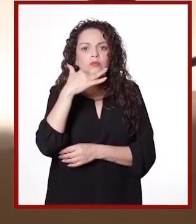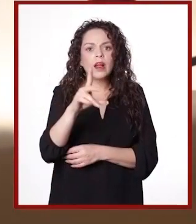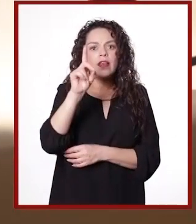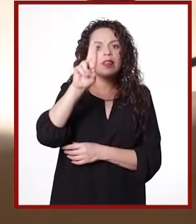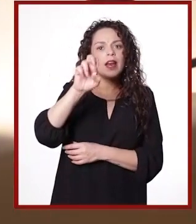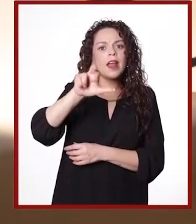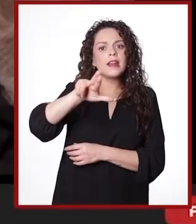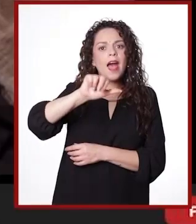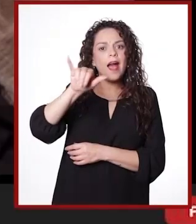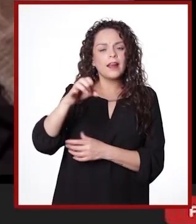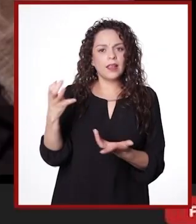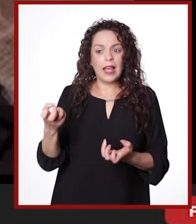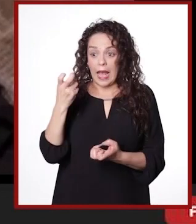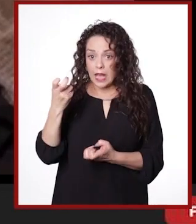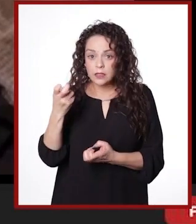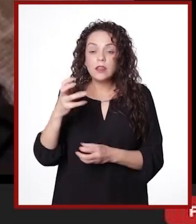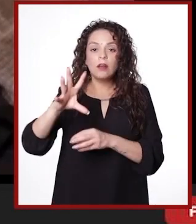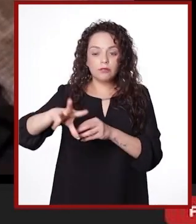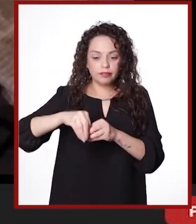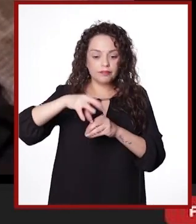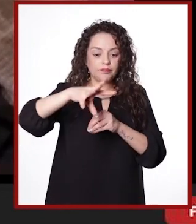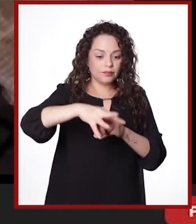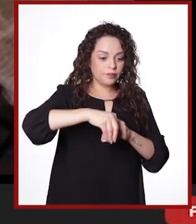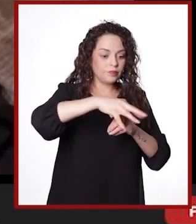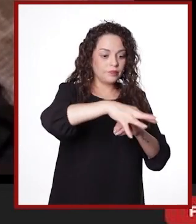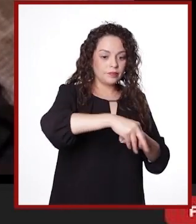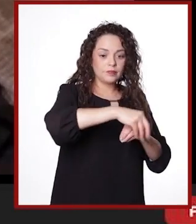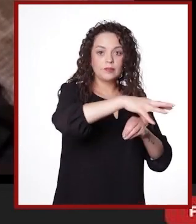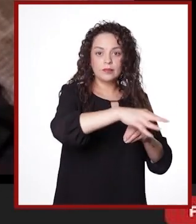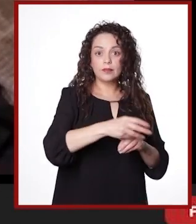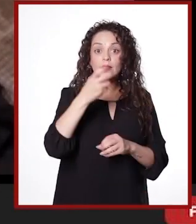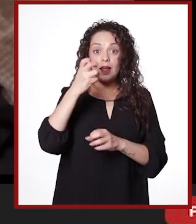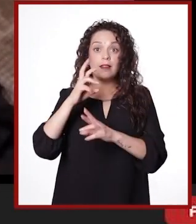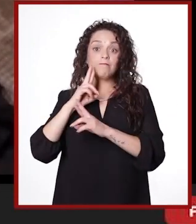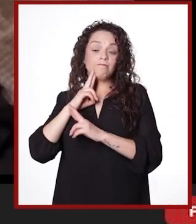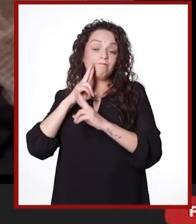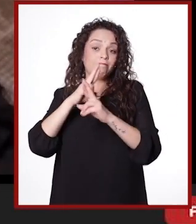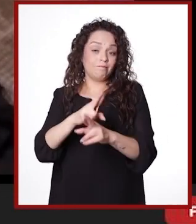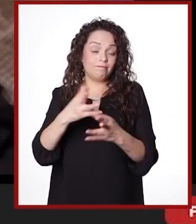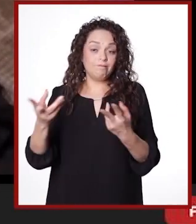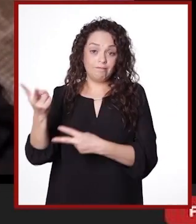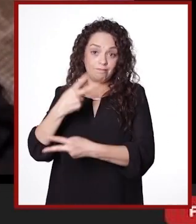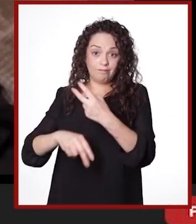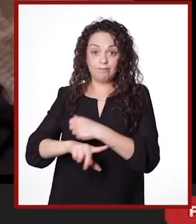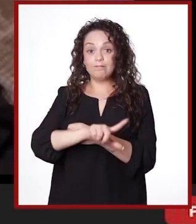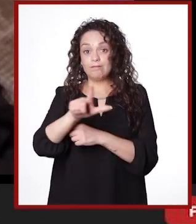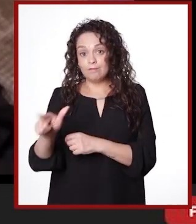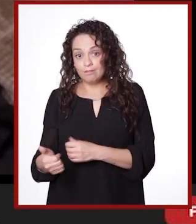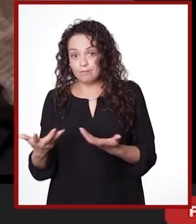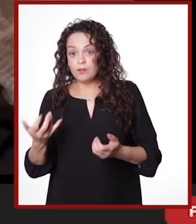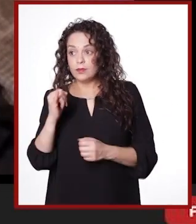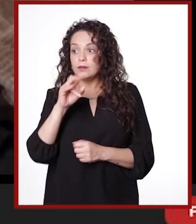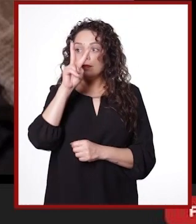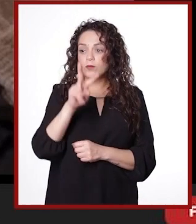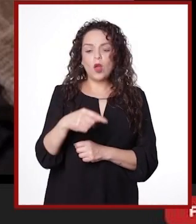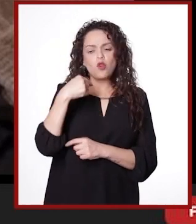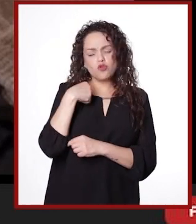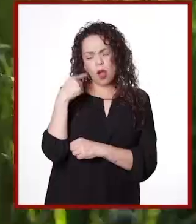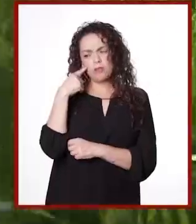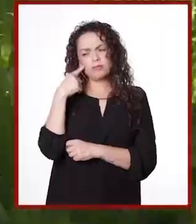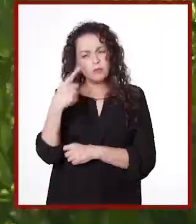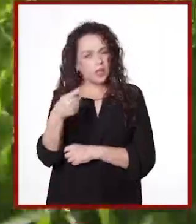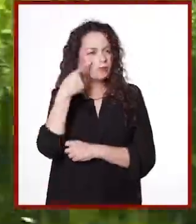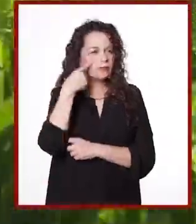esas cosas van sumando y son resultados, ¿no? Entonces, finalmente, yo siempre he visto